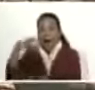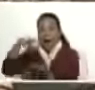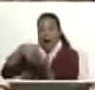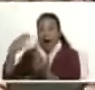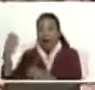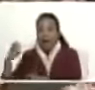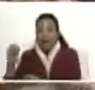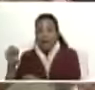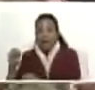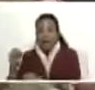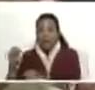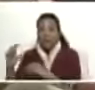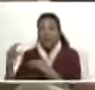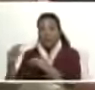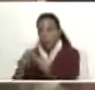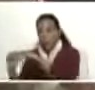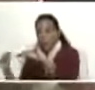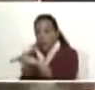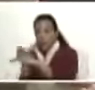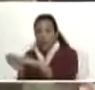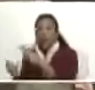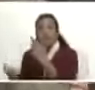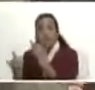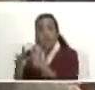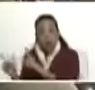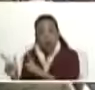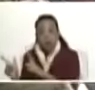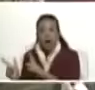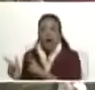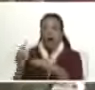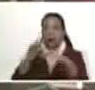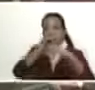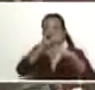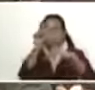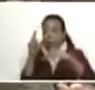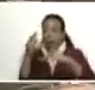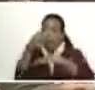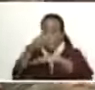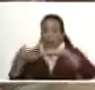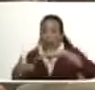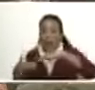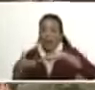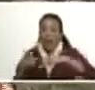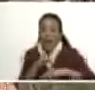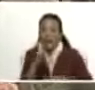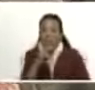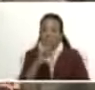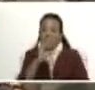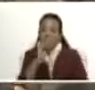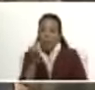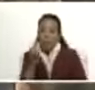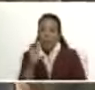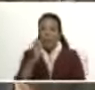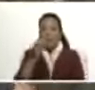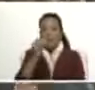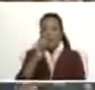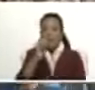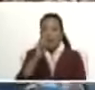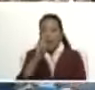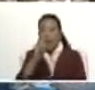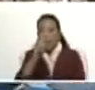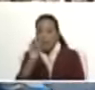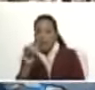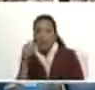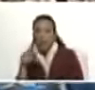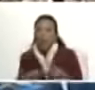al este con el nuevo Estado de Guyana, a través de la línea media del río Esequibo, tomado este desde